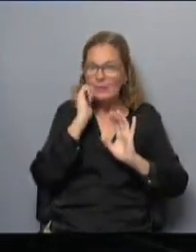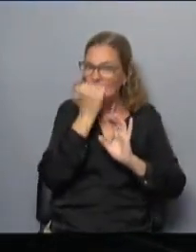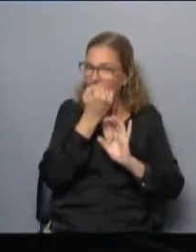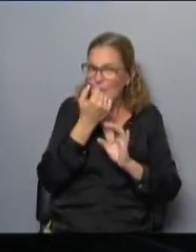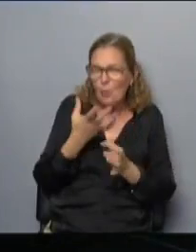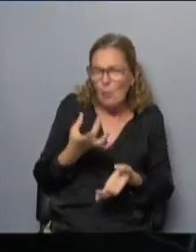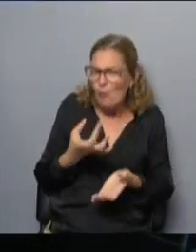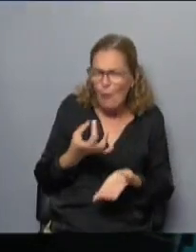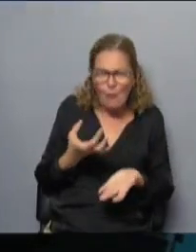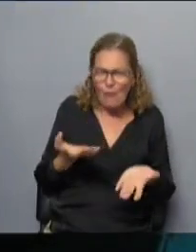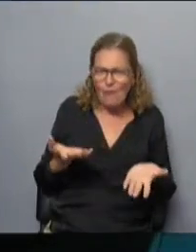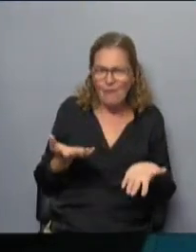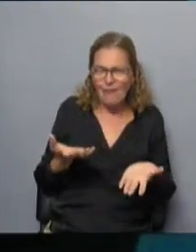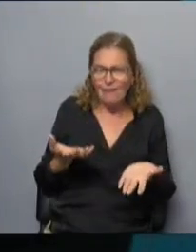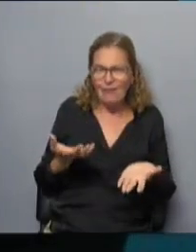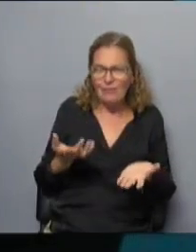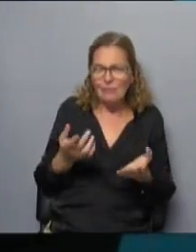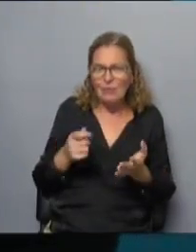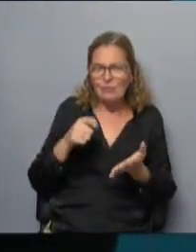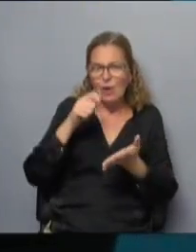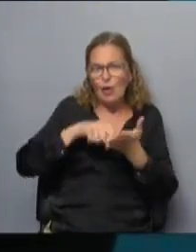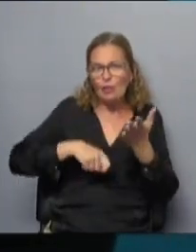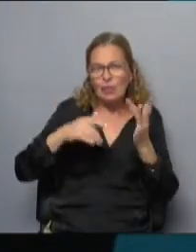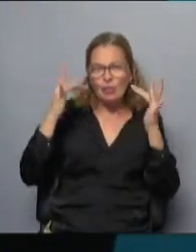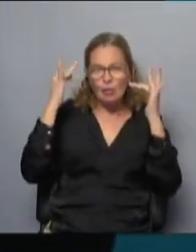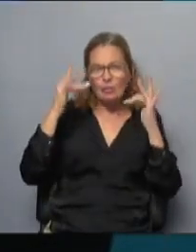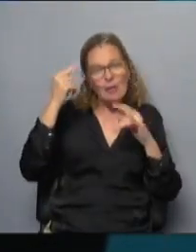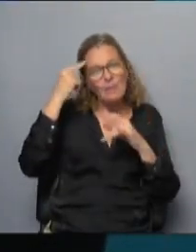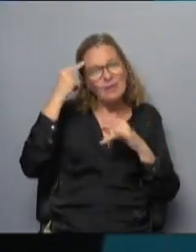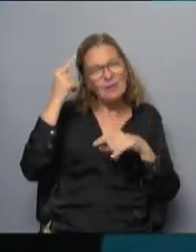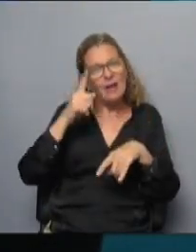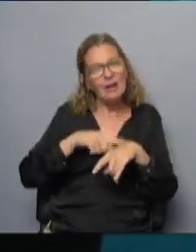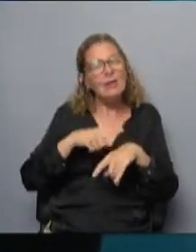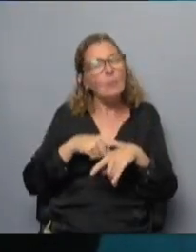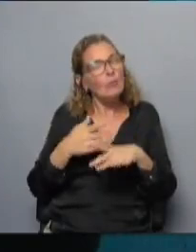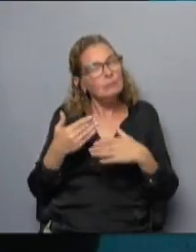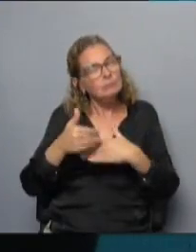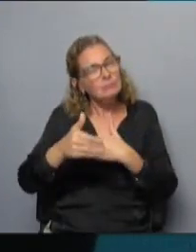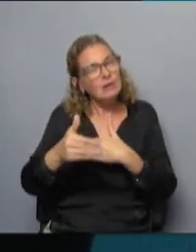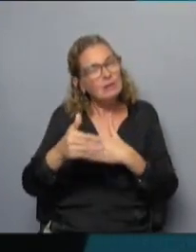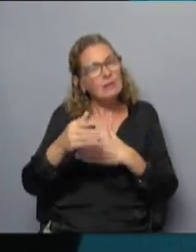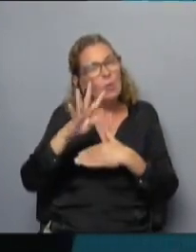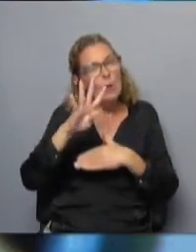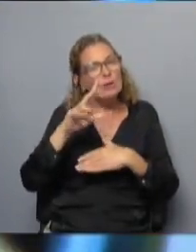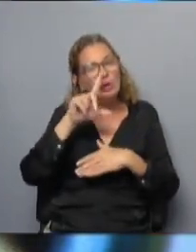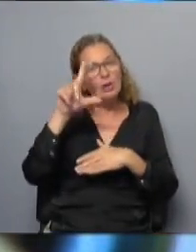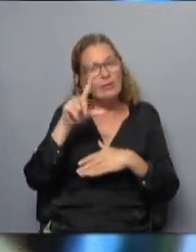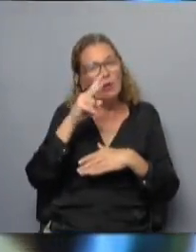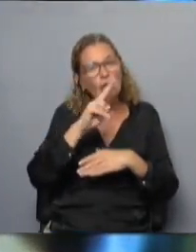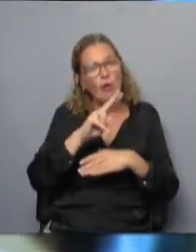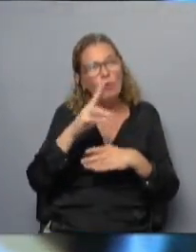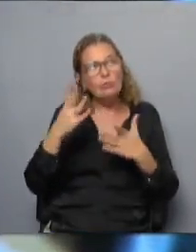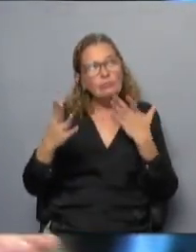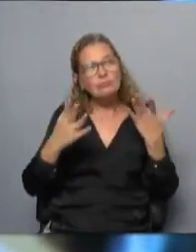vivo es decir cuando hace un contrato educativo uno se piensa en qué tiempo uno tiene cuatro elíseo dos